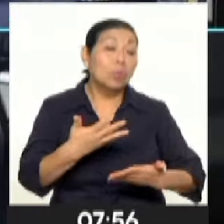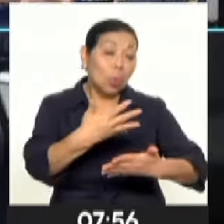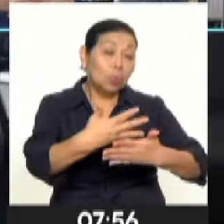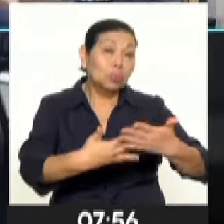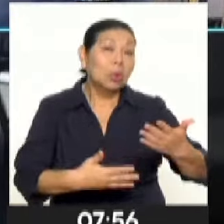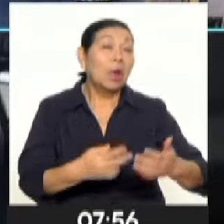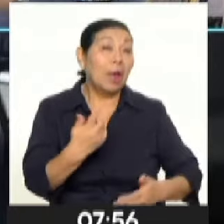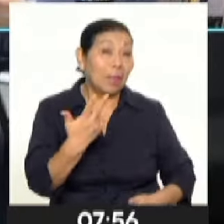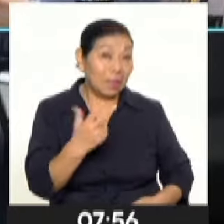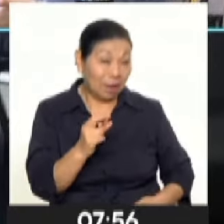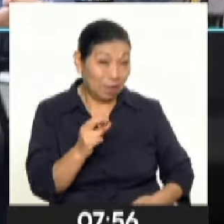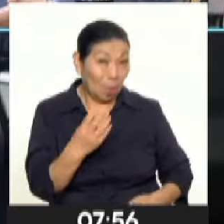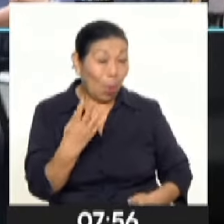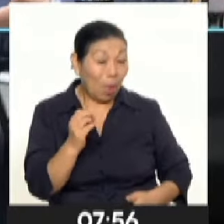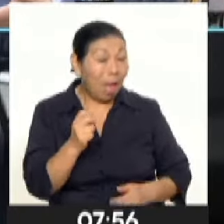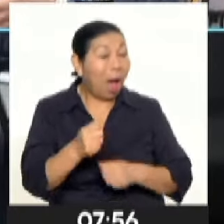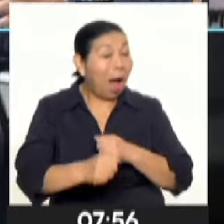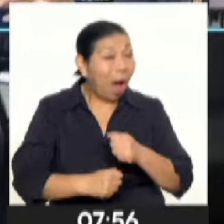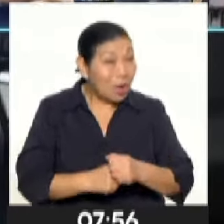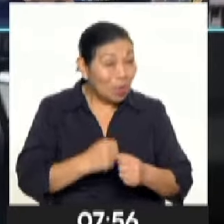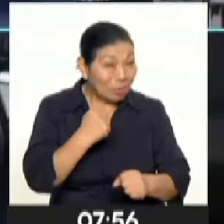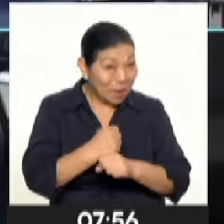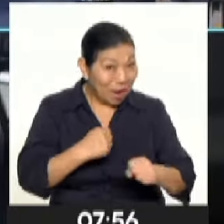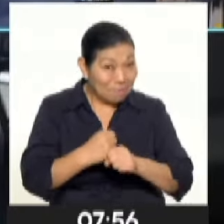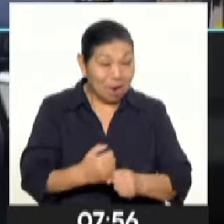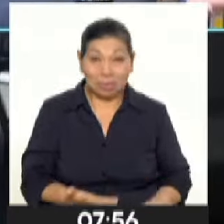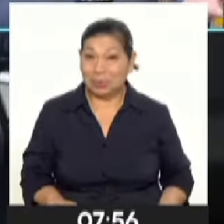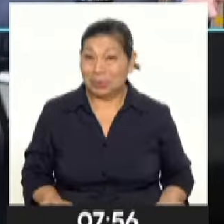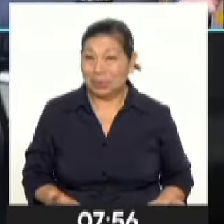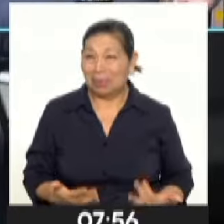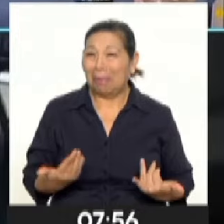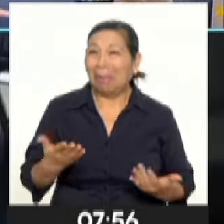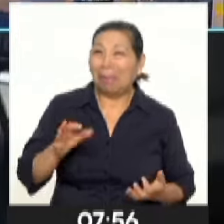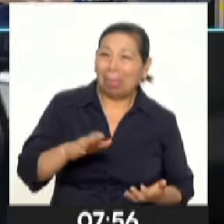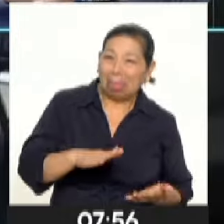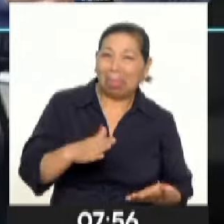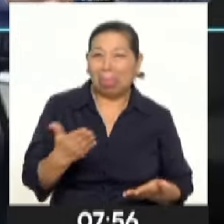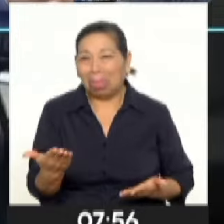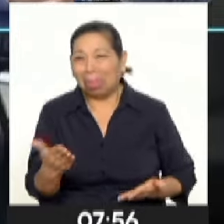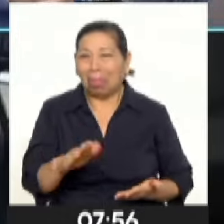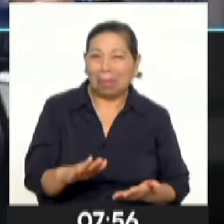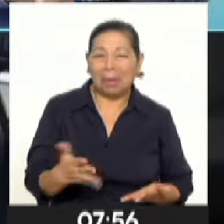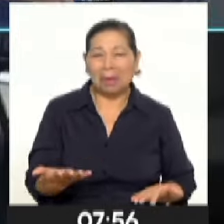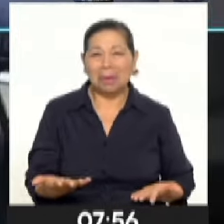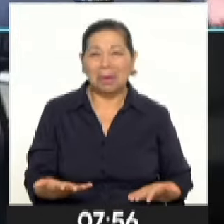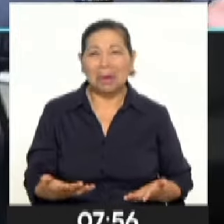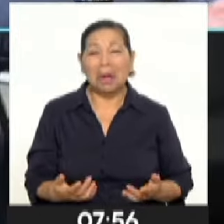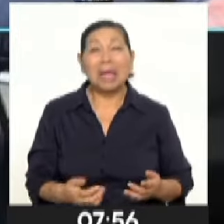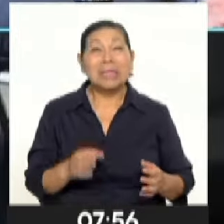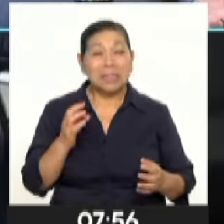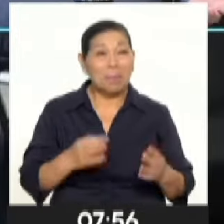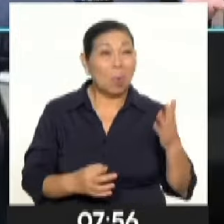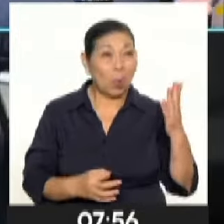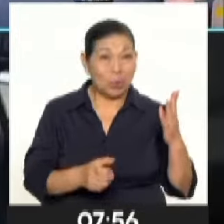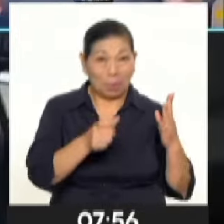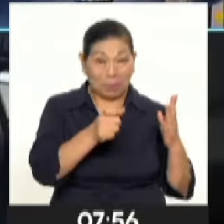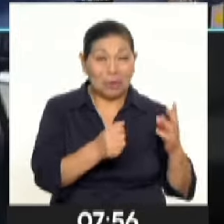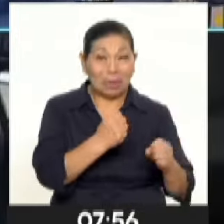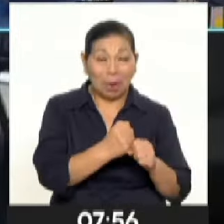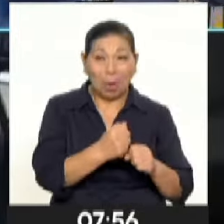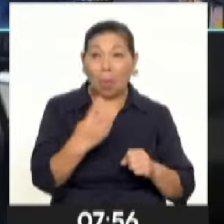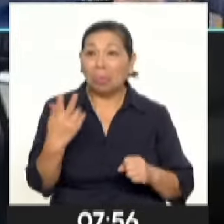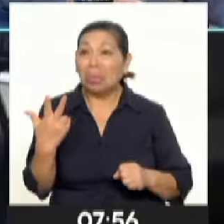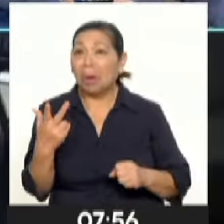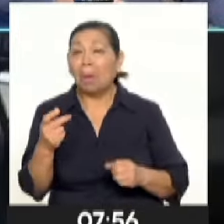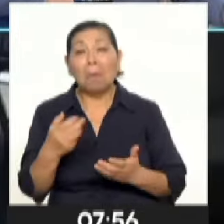planilla 30 o 40 años seguidos? Porque con la gran informalidad que existe en el Perú, que es casi 3 de cada 4 trabajadores en el país, claro, un año